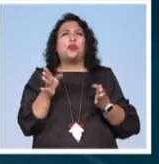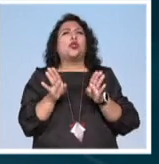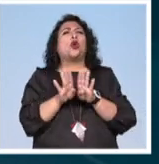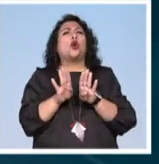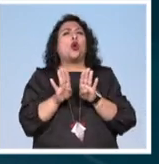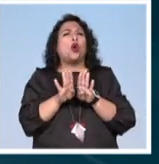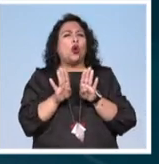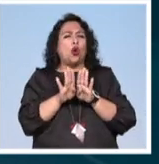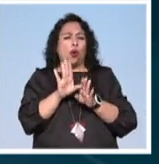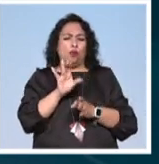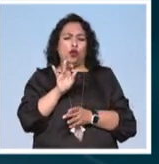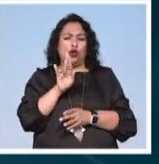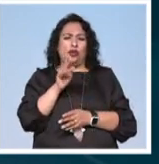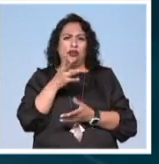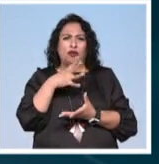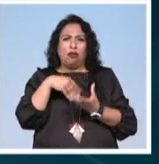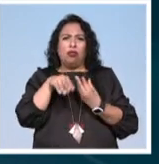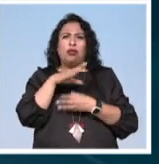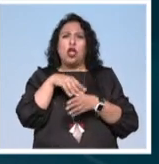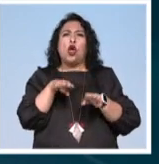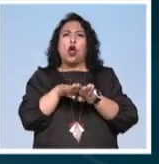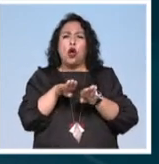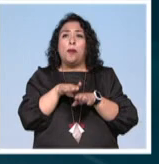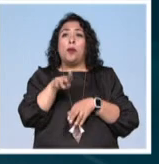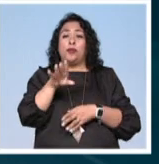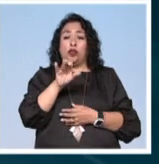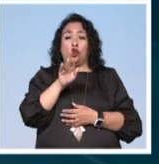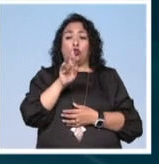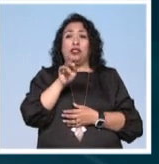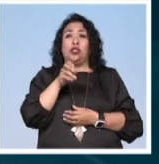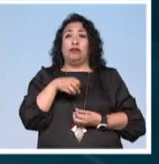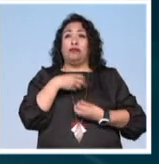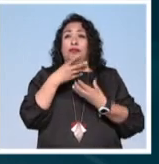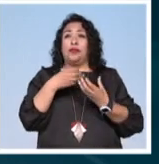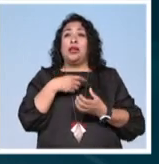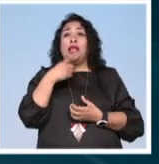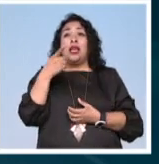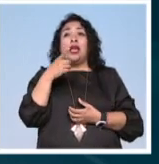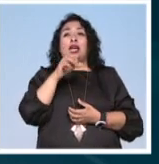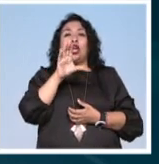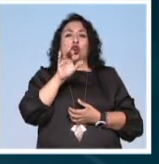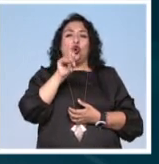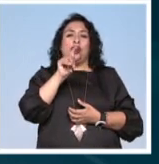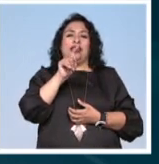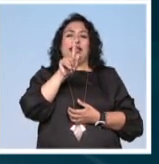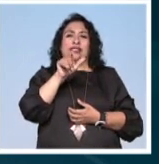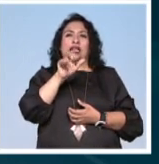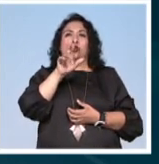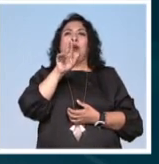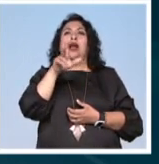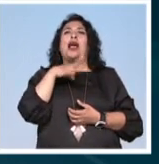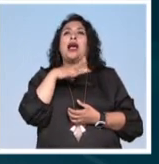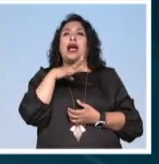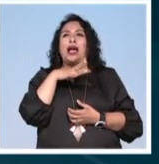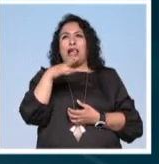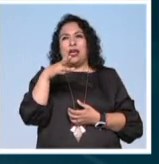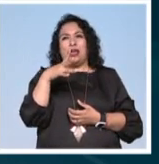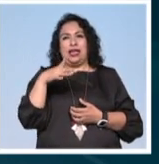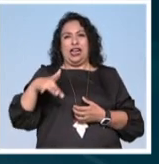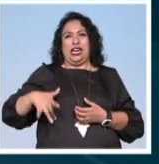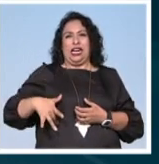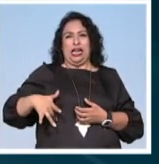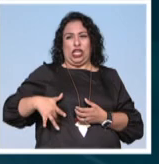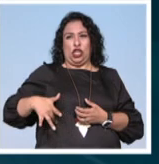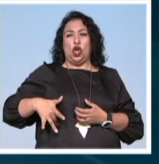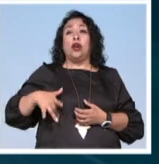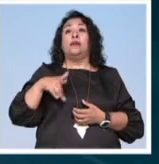se genera el cortisol? El cortisol se libera en la corteza suprarrenal, esto es, en el polo superior del riñón.